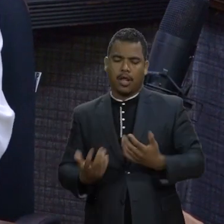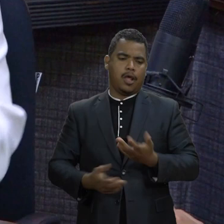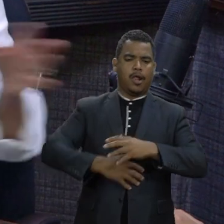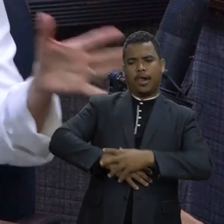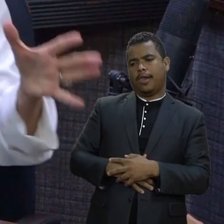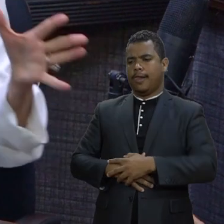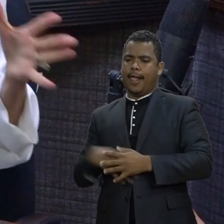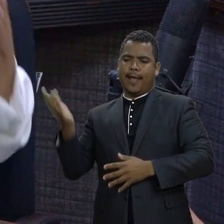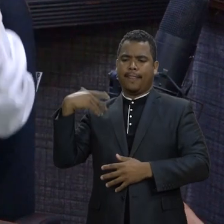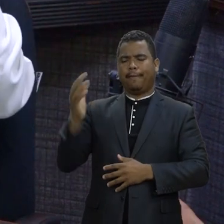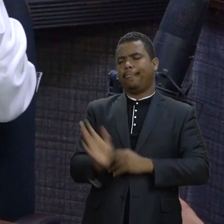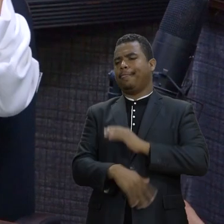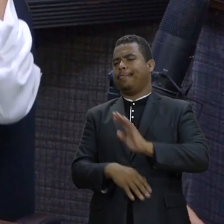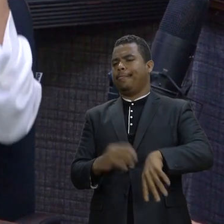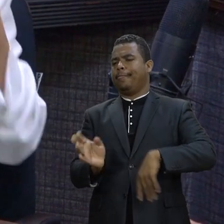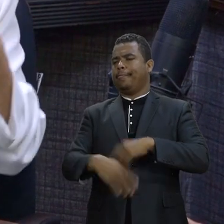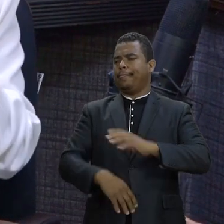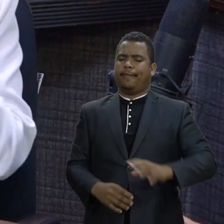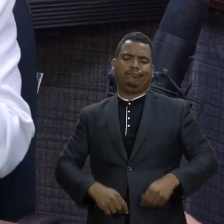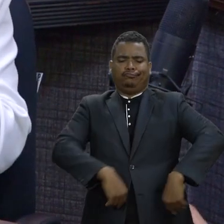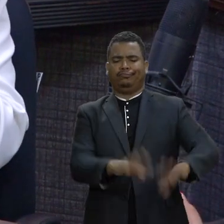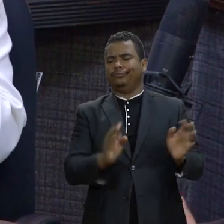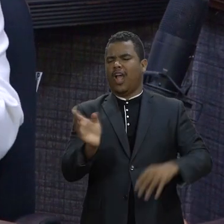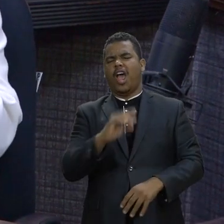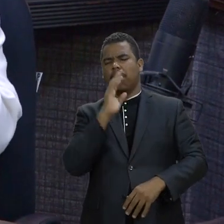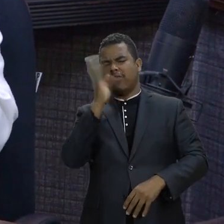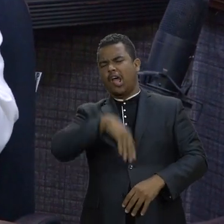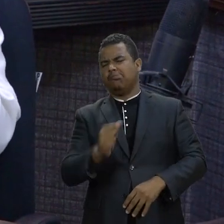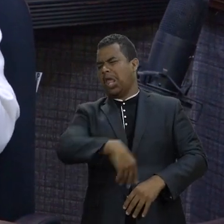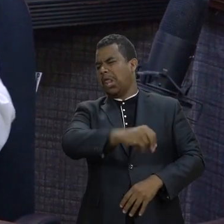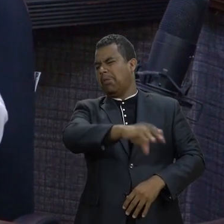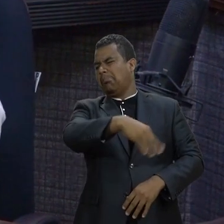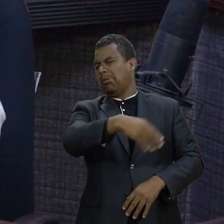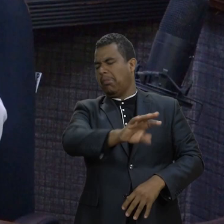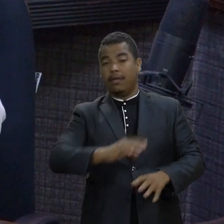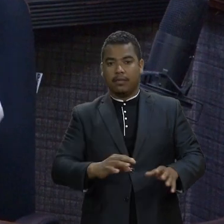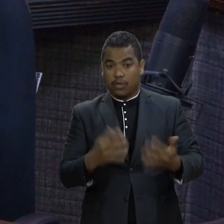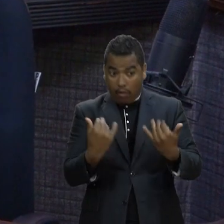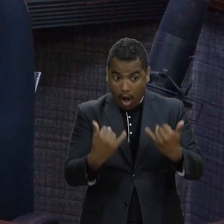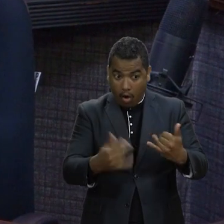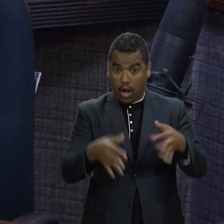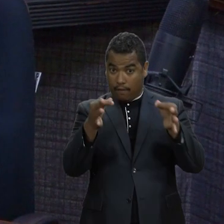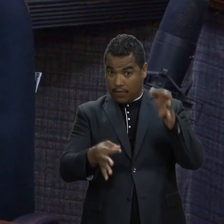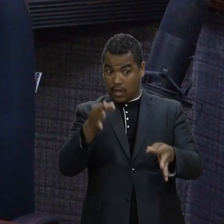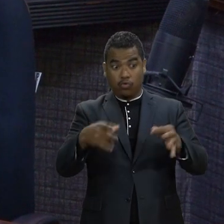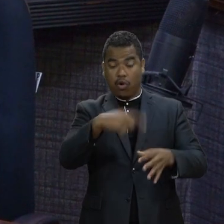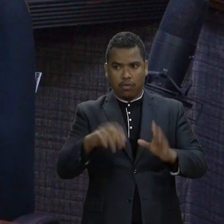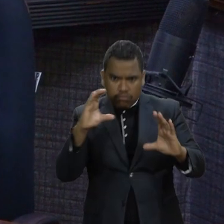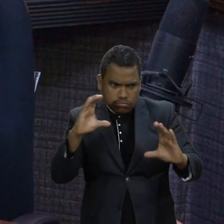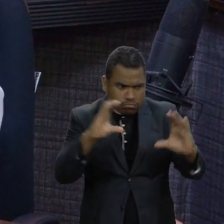te da, yo no sé si ustedes recordarán, antes, porque son jóvenes, pero tú tal vez te acuerdas, eres joven también, pero